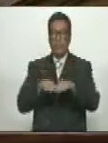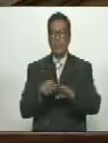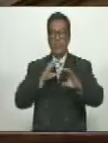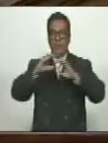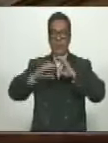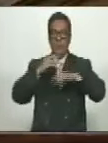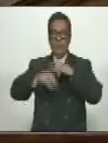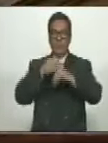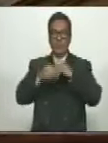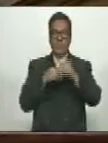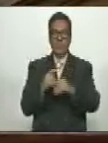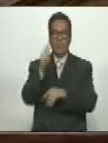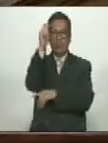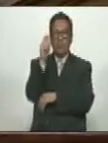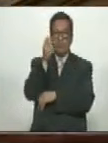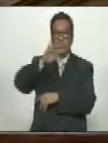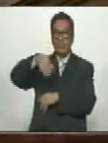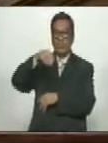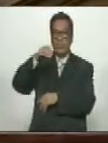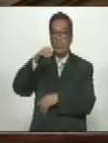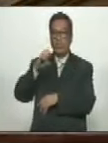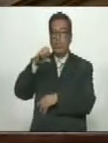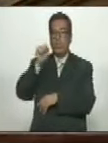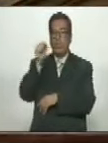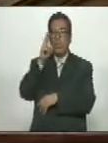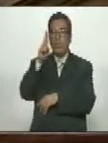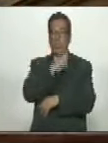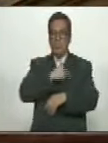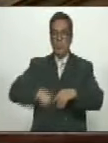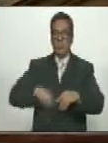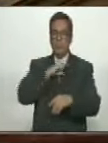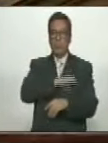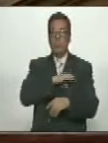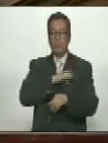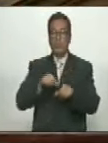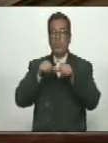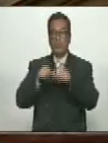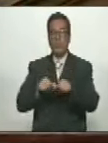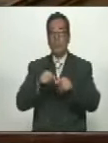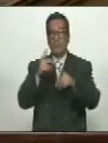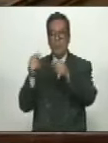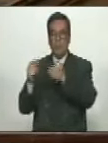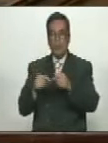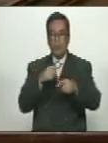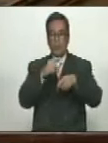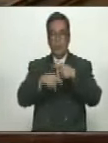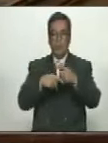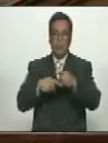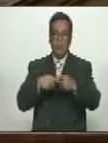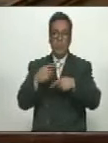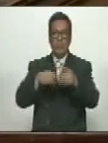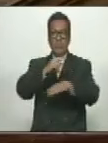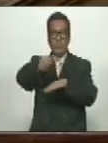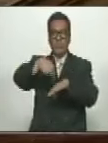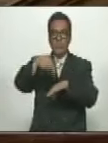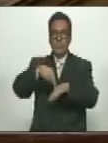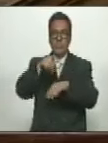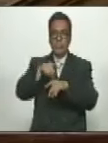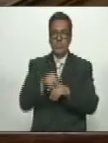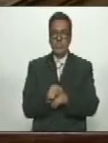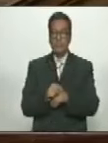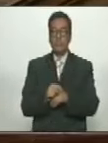Comunicación suscrita por el diputado Jesús Faría Tortosa, presidente de la Comisión Permanente de Economía, Finanzas y Desarrollo Nacional,